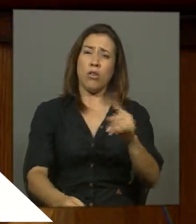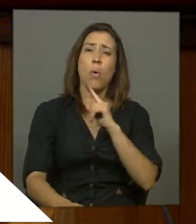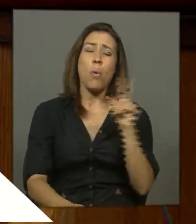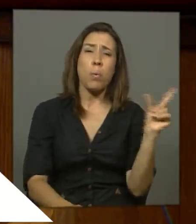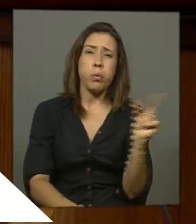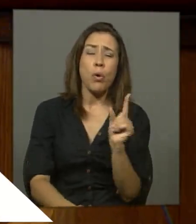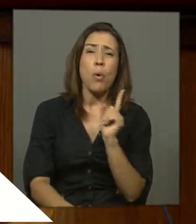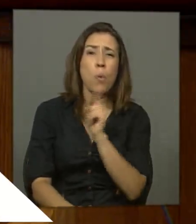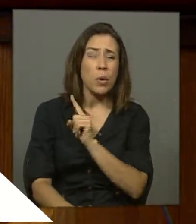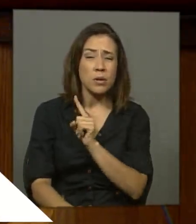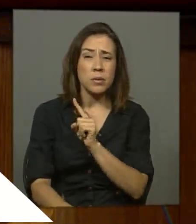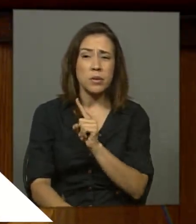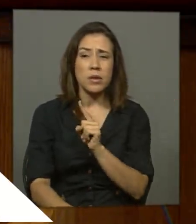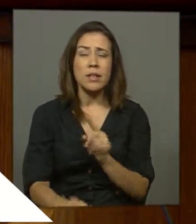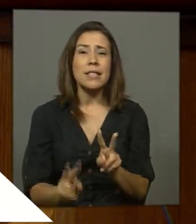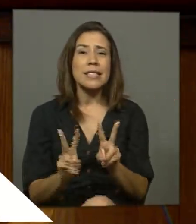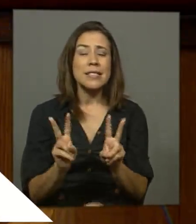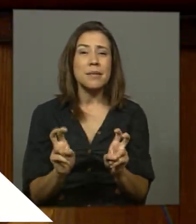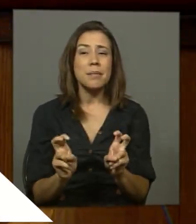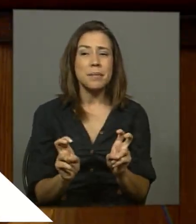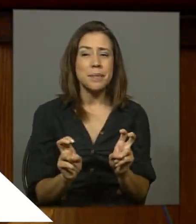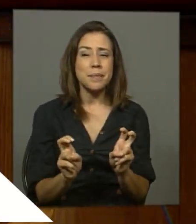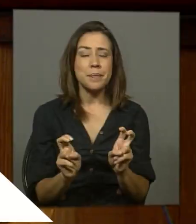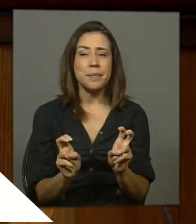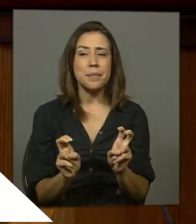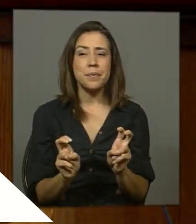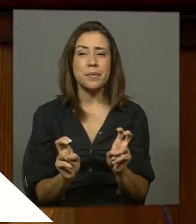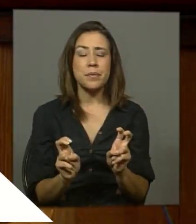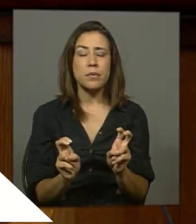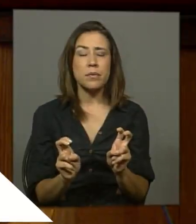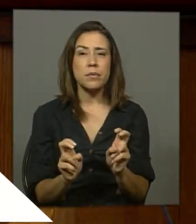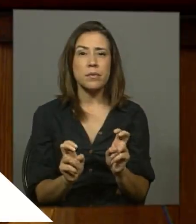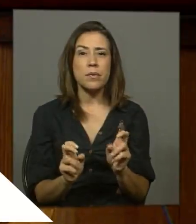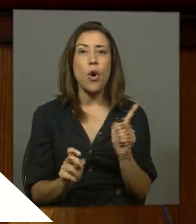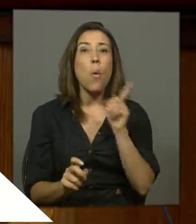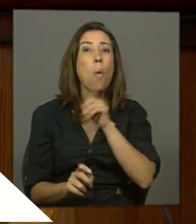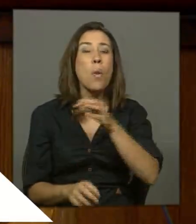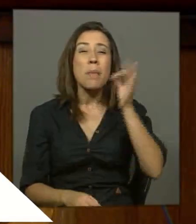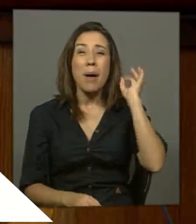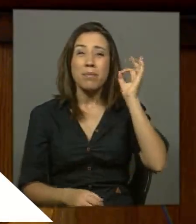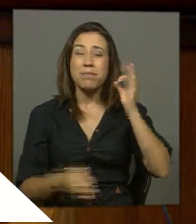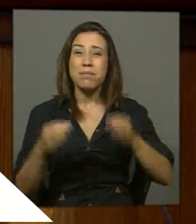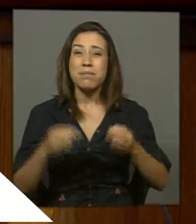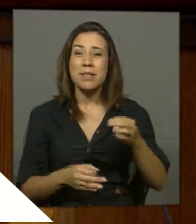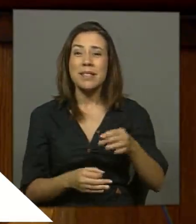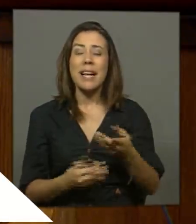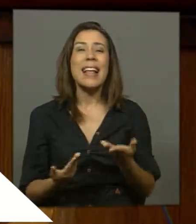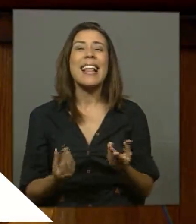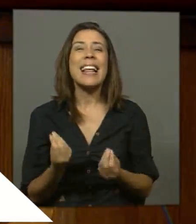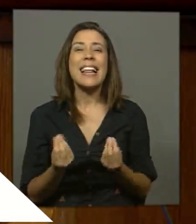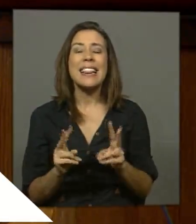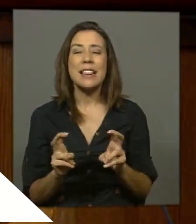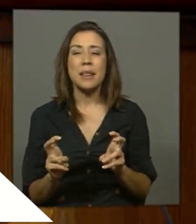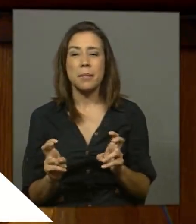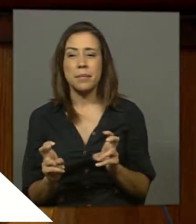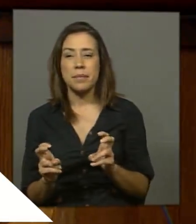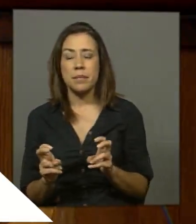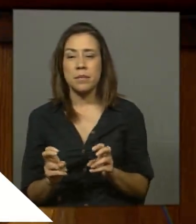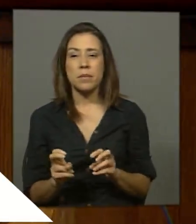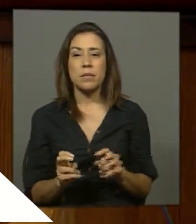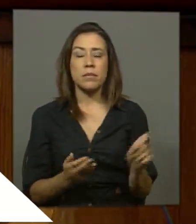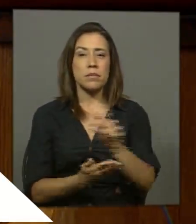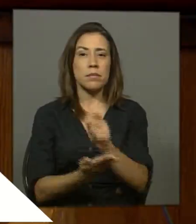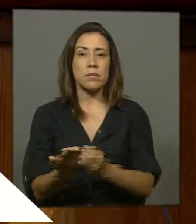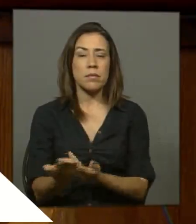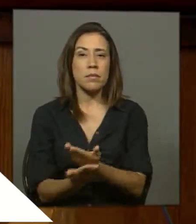última fase del proceso se trató la última audiencia se trataba de lo siguiente de un